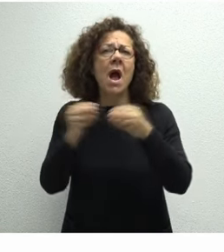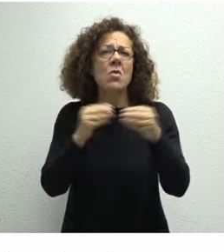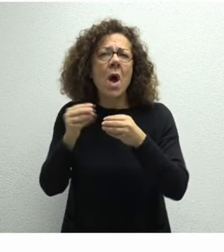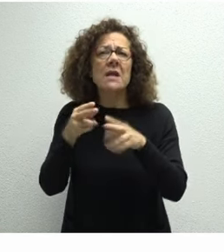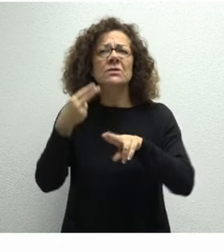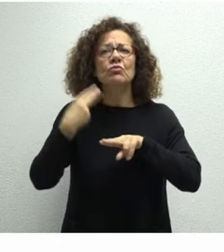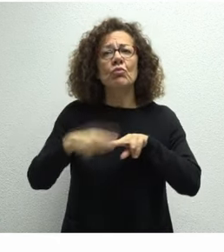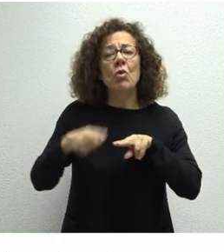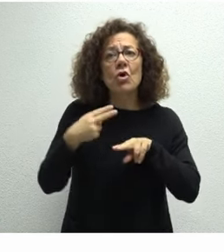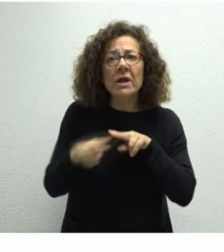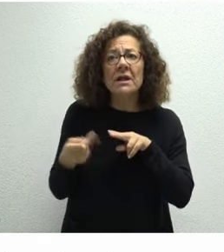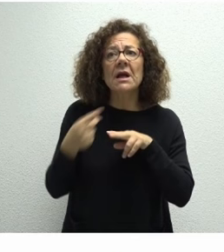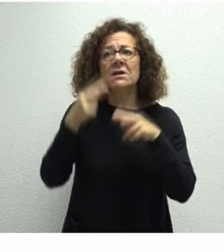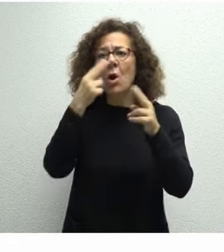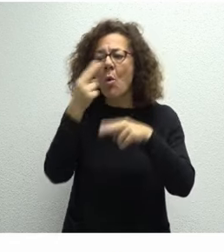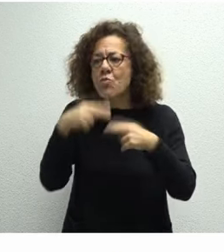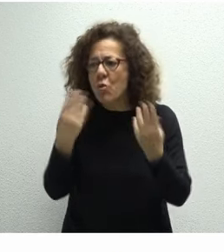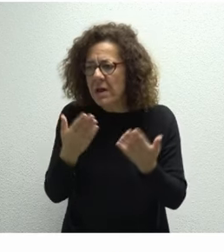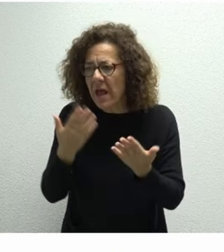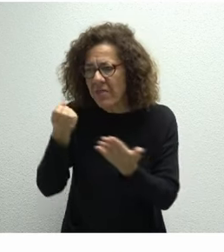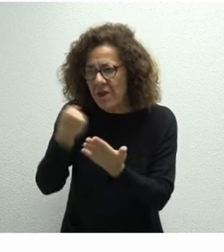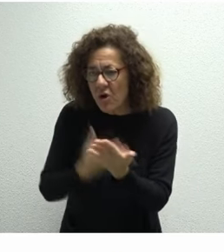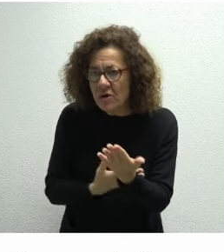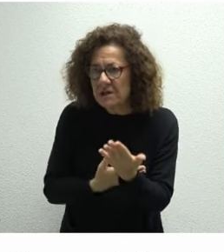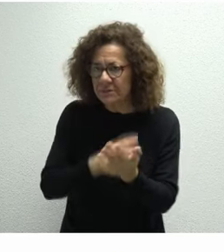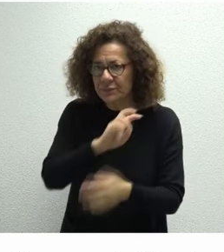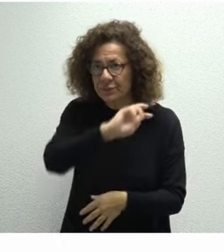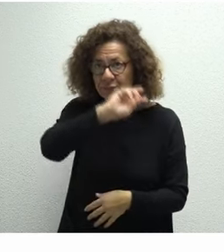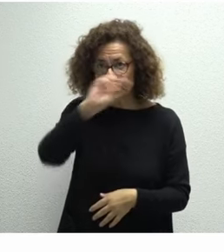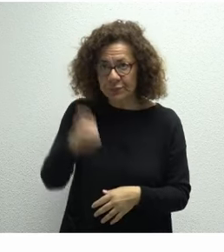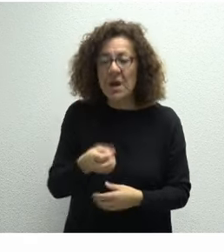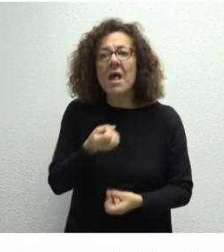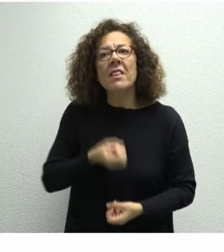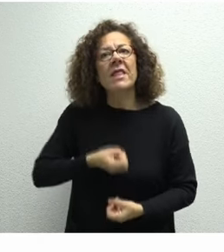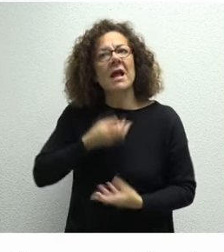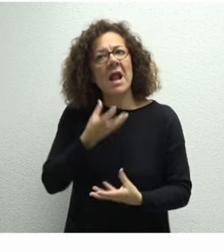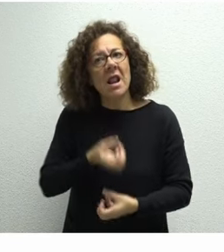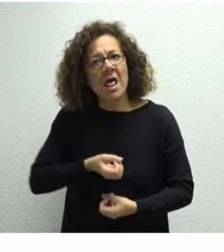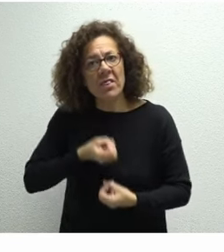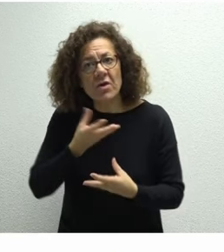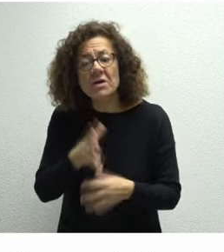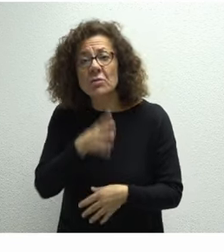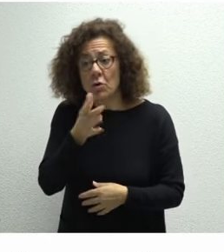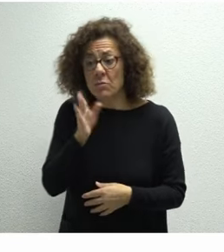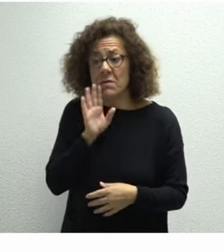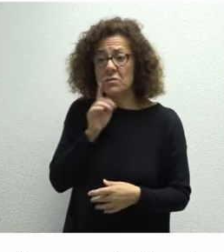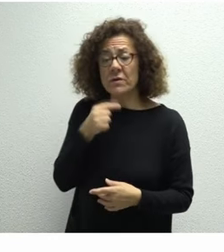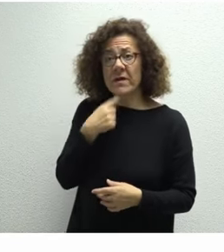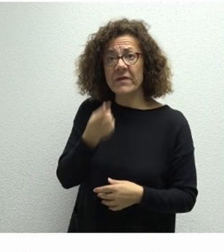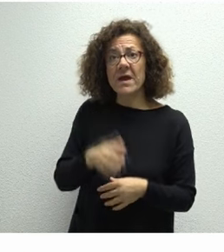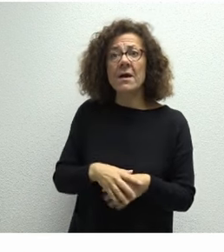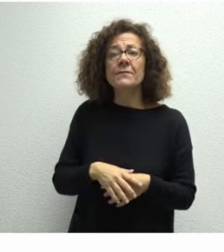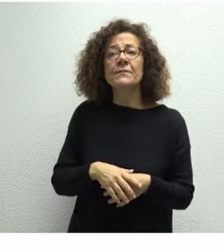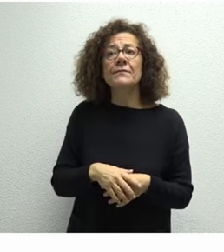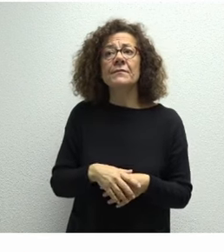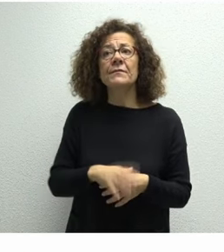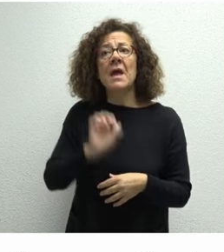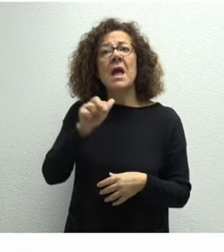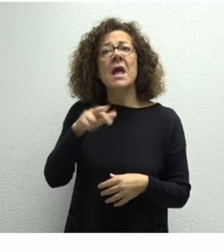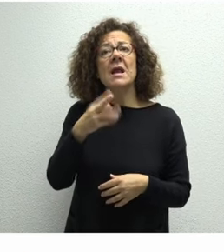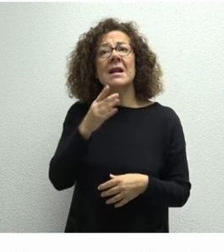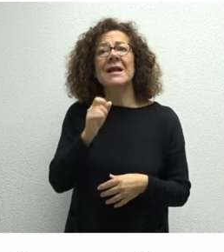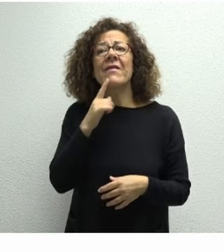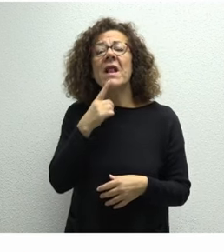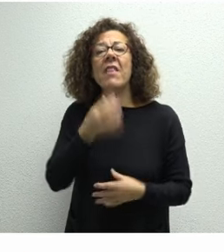políticas publicaciones etcétera etcétera declaraciones lo que comentaba pues Enrique de la declaración